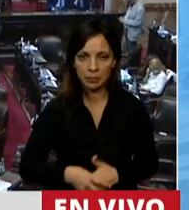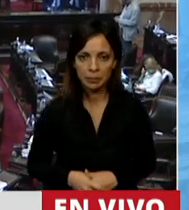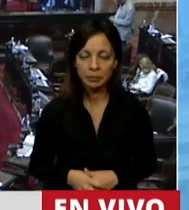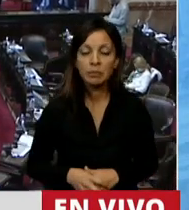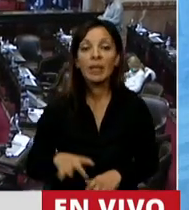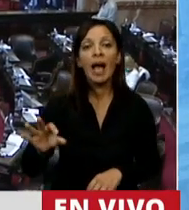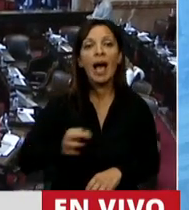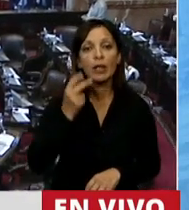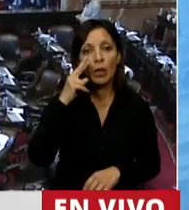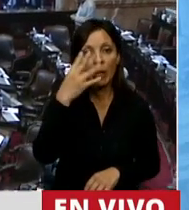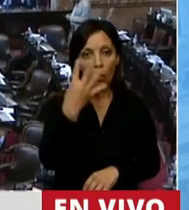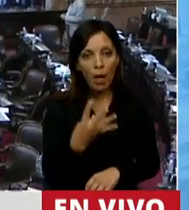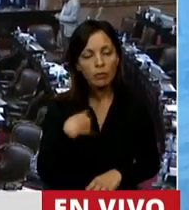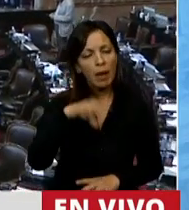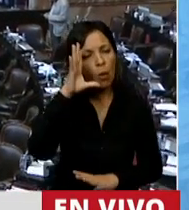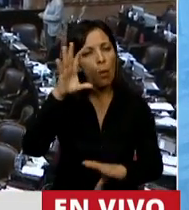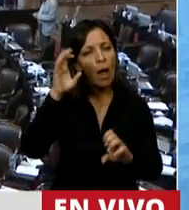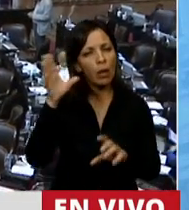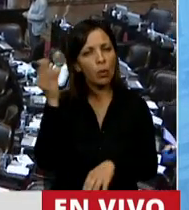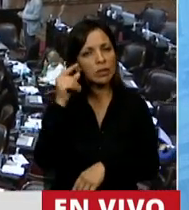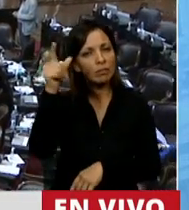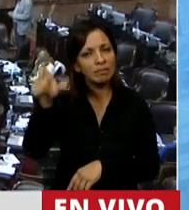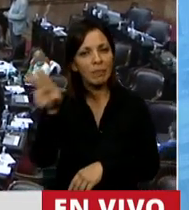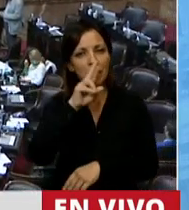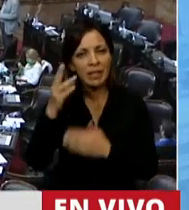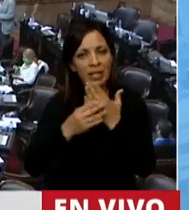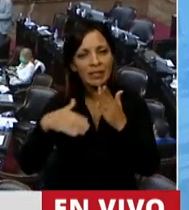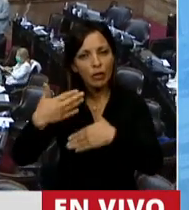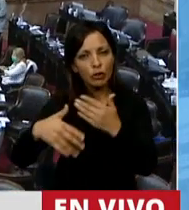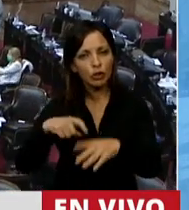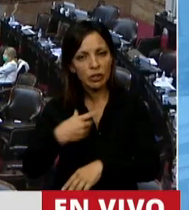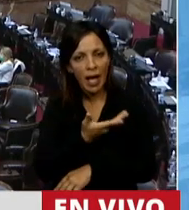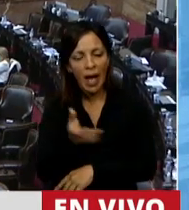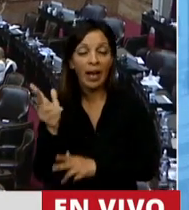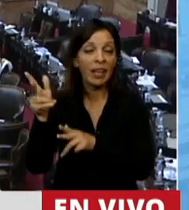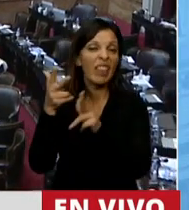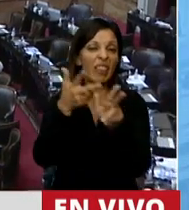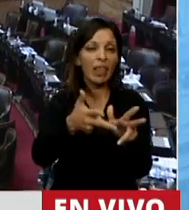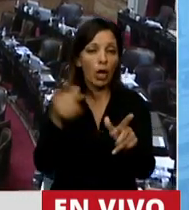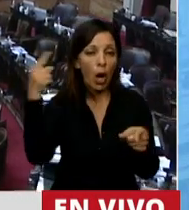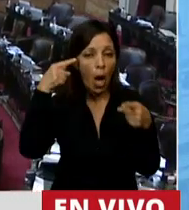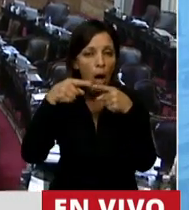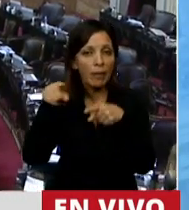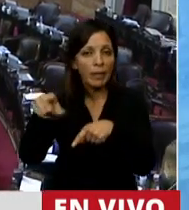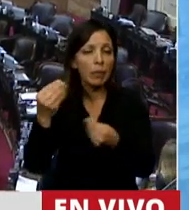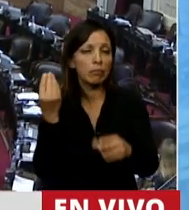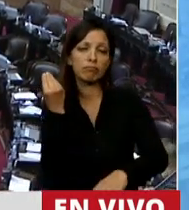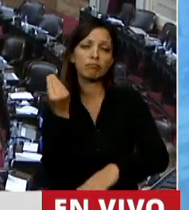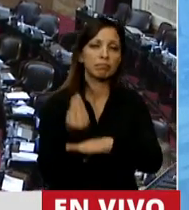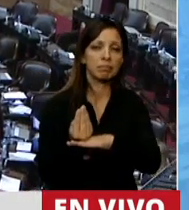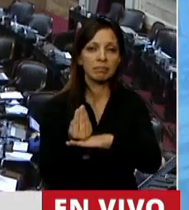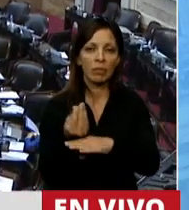año 2004 recuerdo haber escuchado a una ministra de Desarrollo Social que dijo que su finalidad al asumir